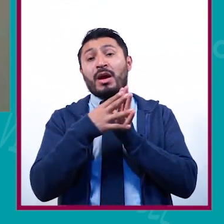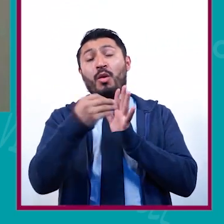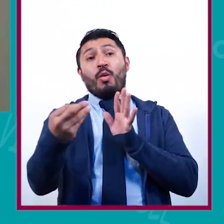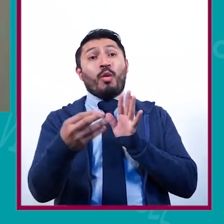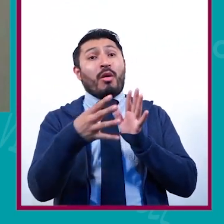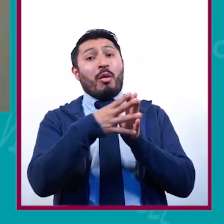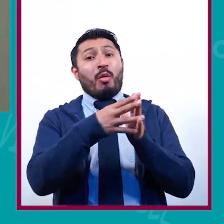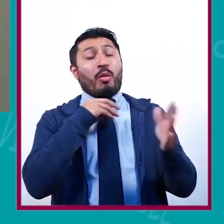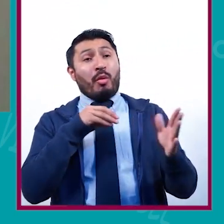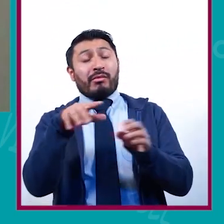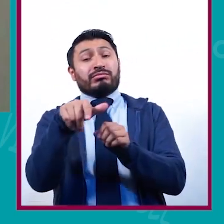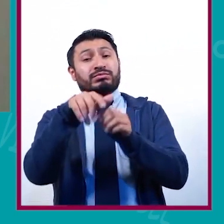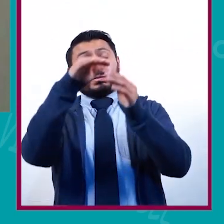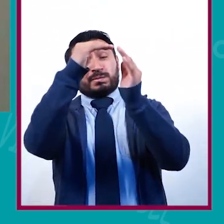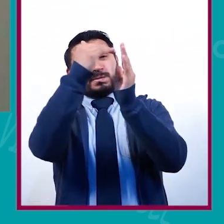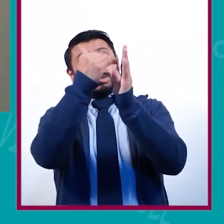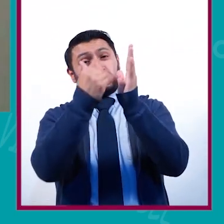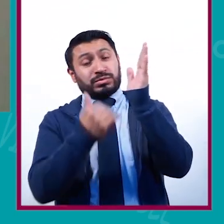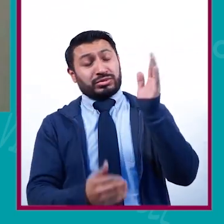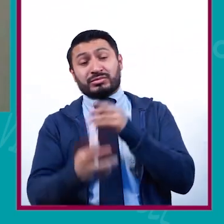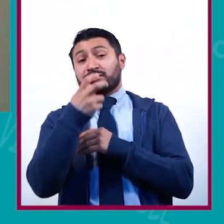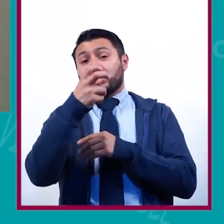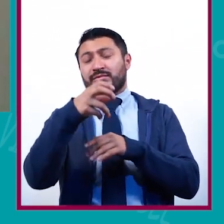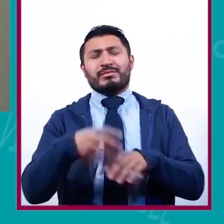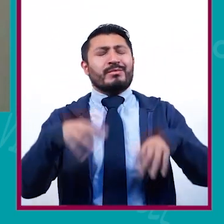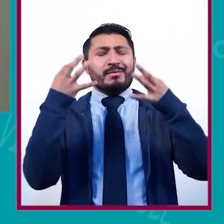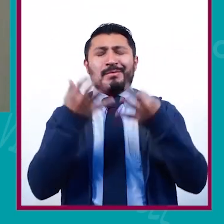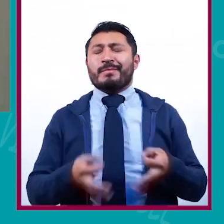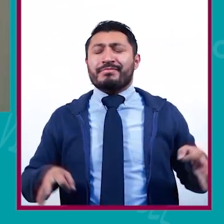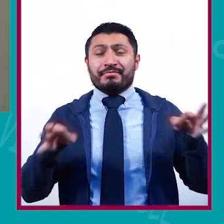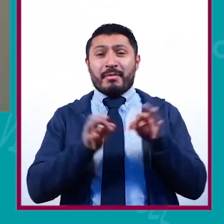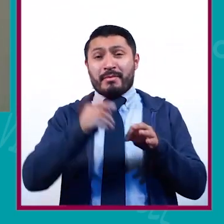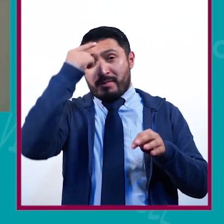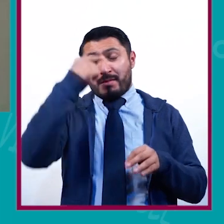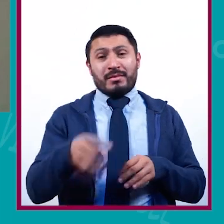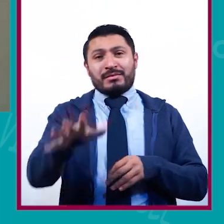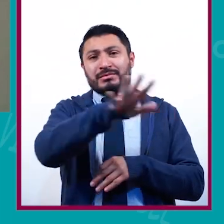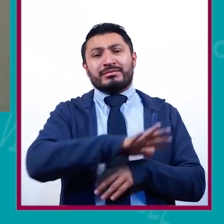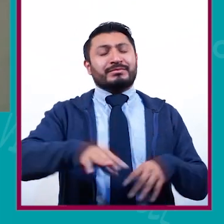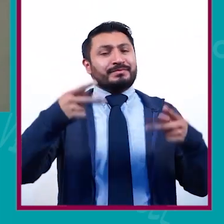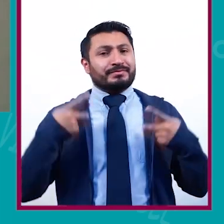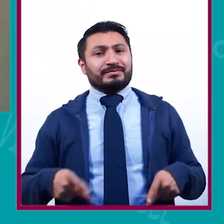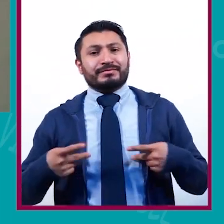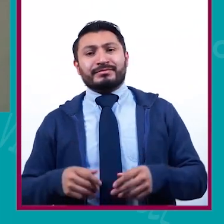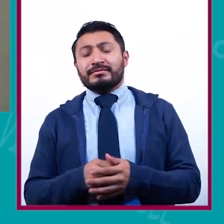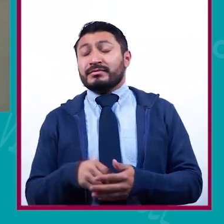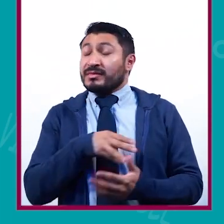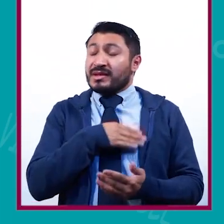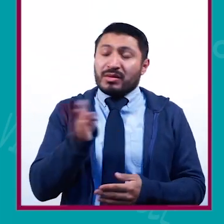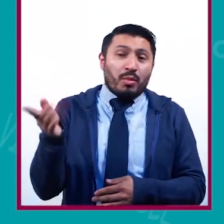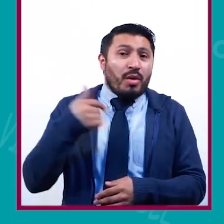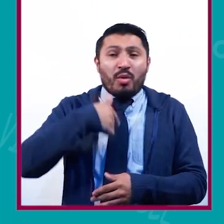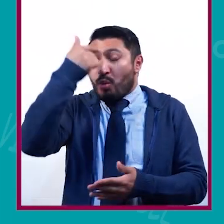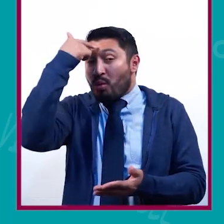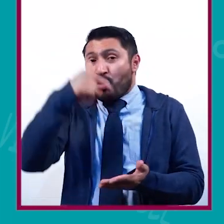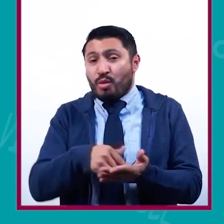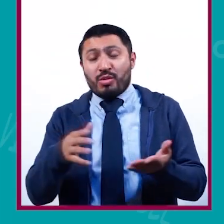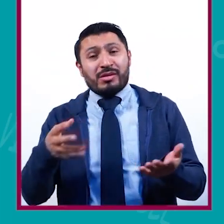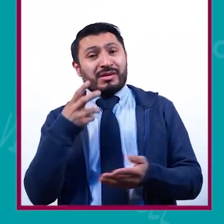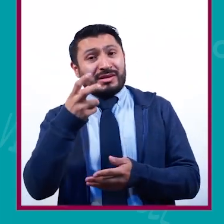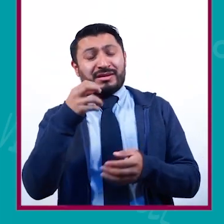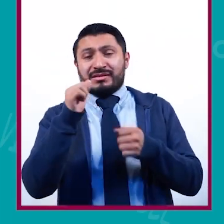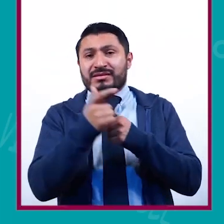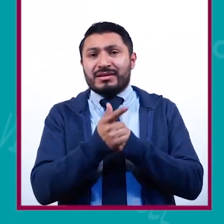disminuyan los contagios y eso sería de gran ayuda para la población en México. Bueno, yo